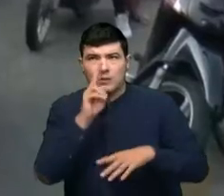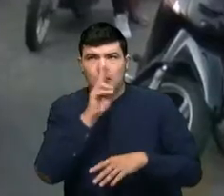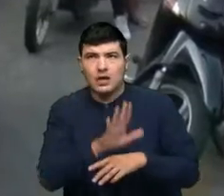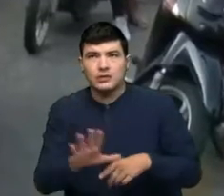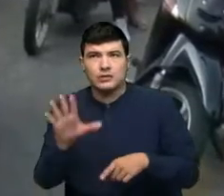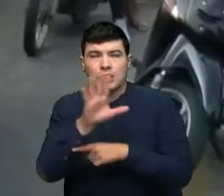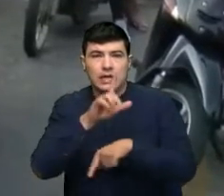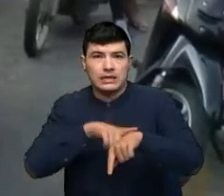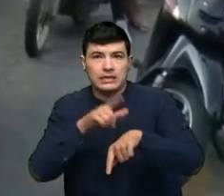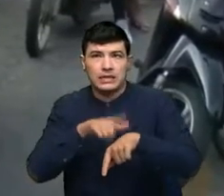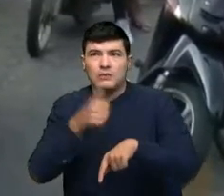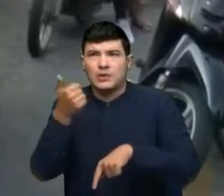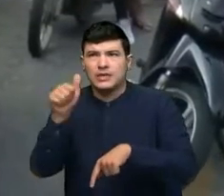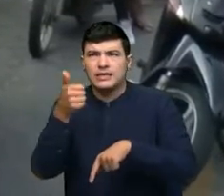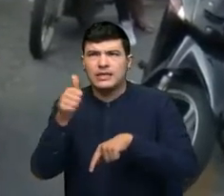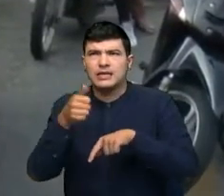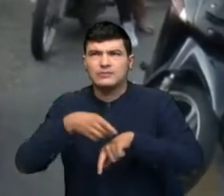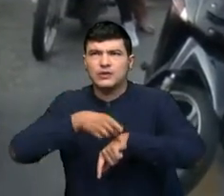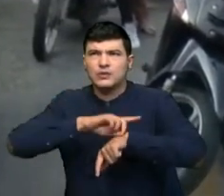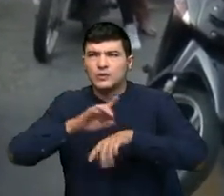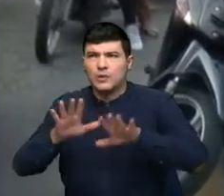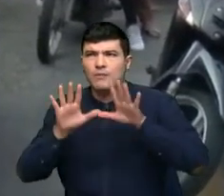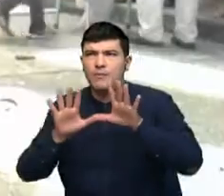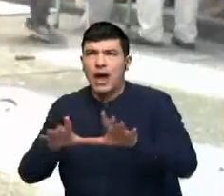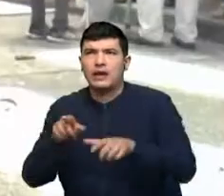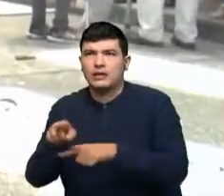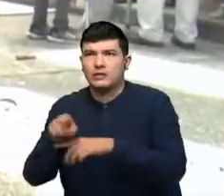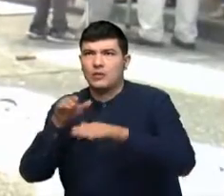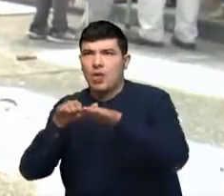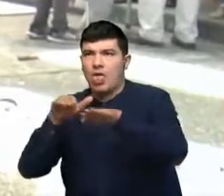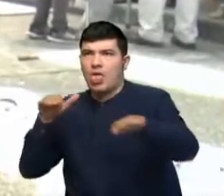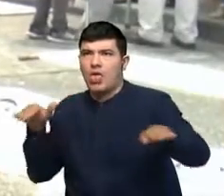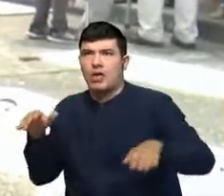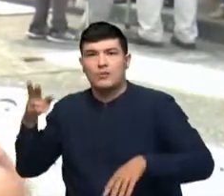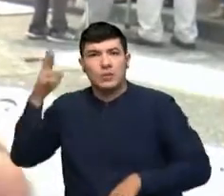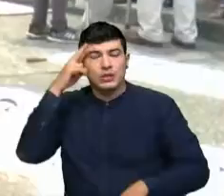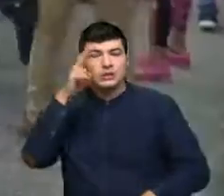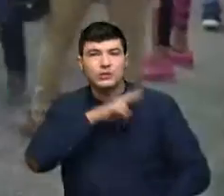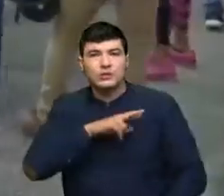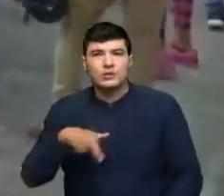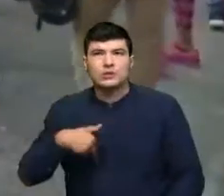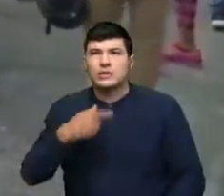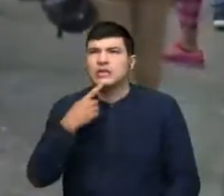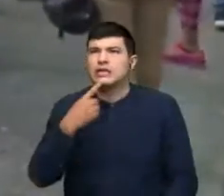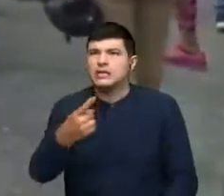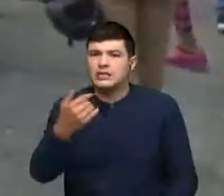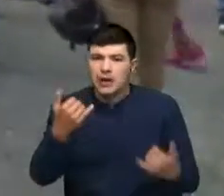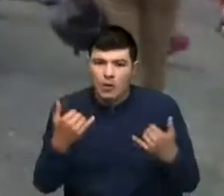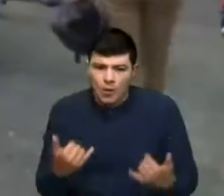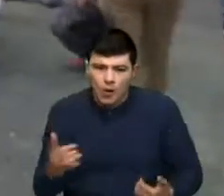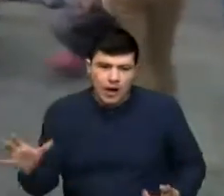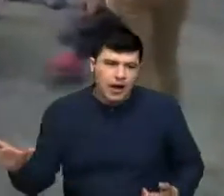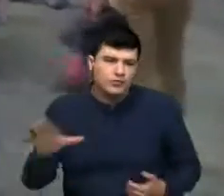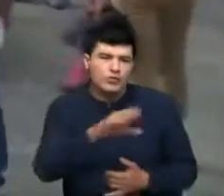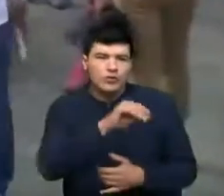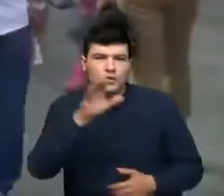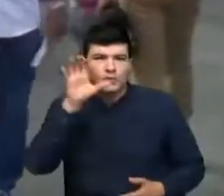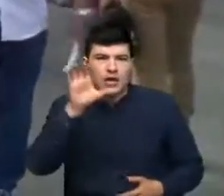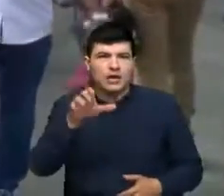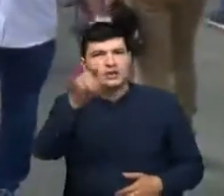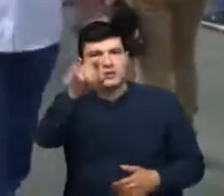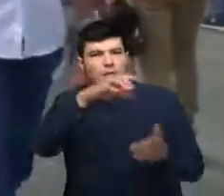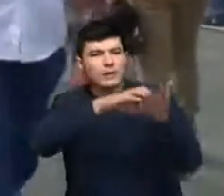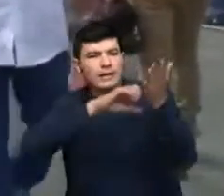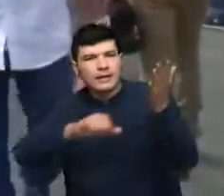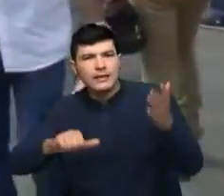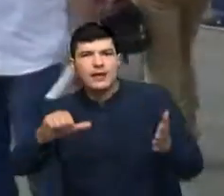por tiempos de 10 minutos bloquearon el paso vehicular. Por eso estamos diciendo hoy, en todo el país, gobierno Iván Duque, retire esos